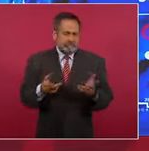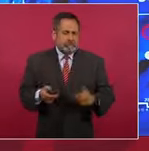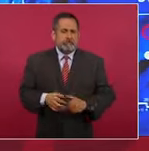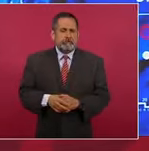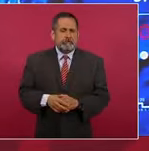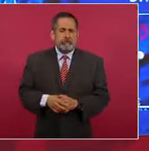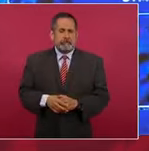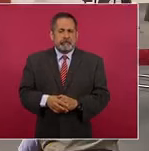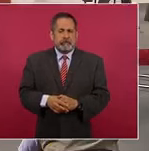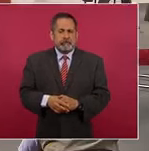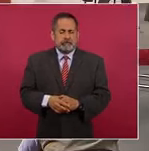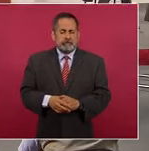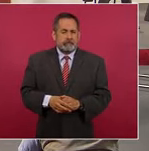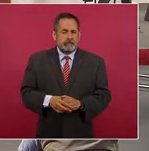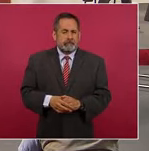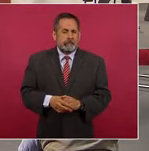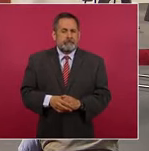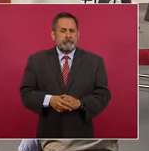O sea,